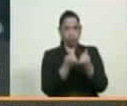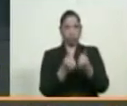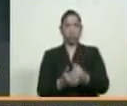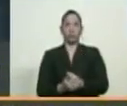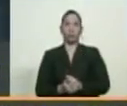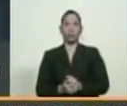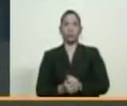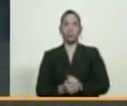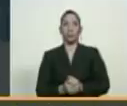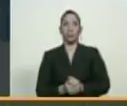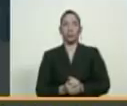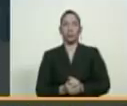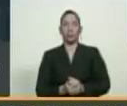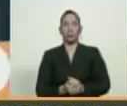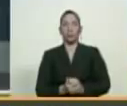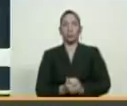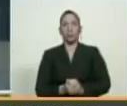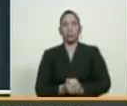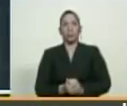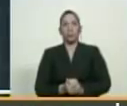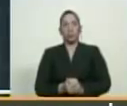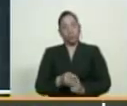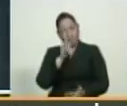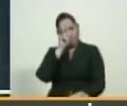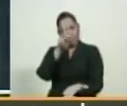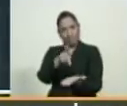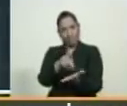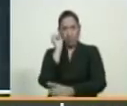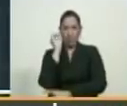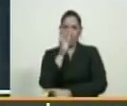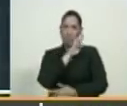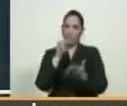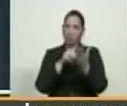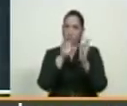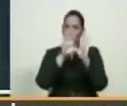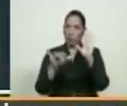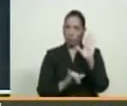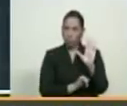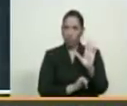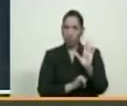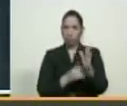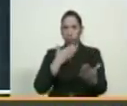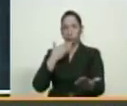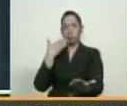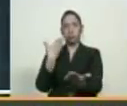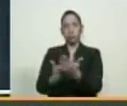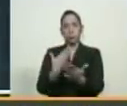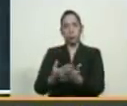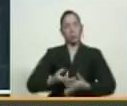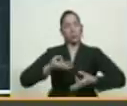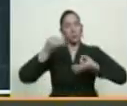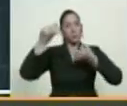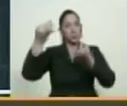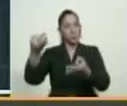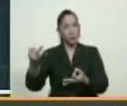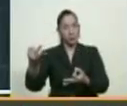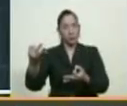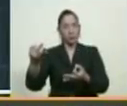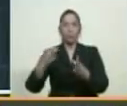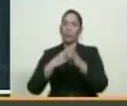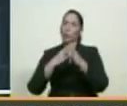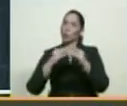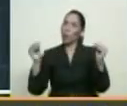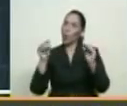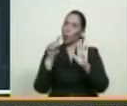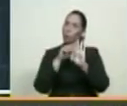El Aissami, ha acudido a la Asamblea Nacional Constituyente y allí ha presentado todos los